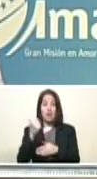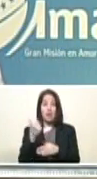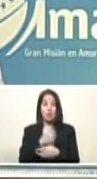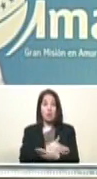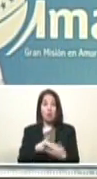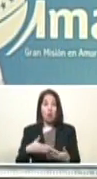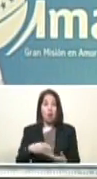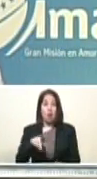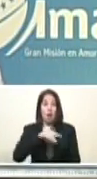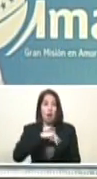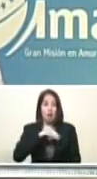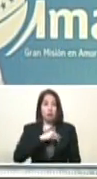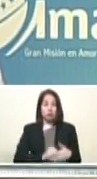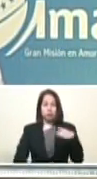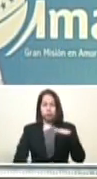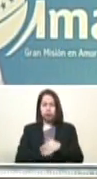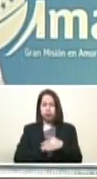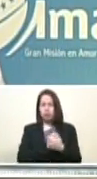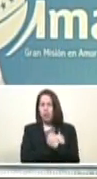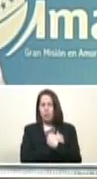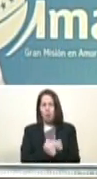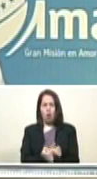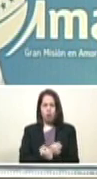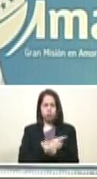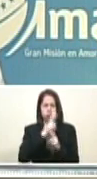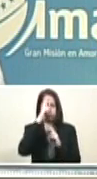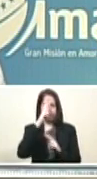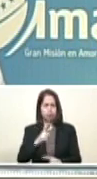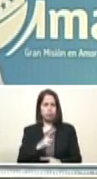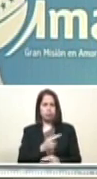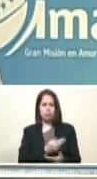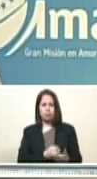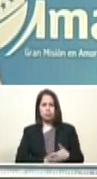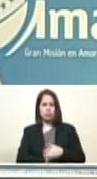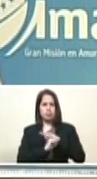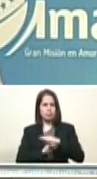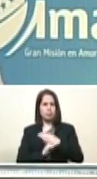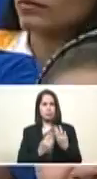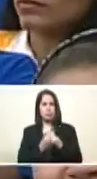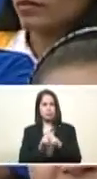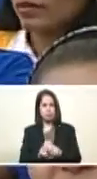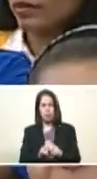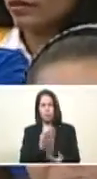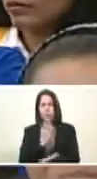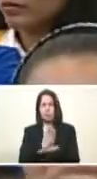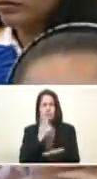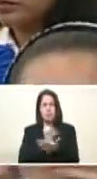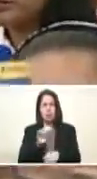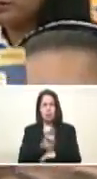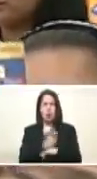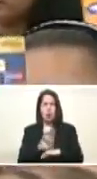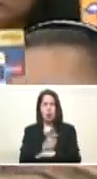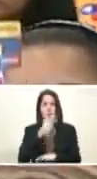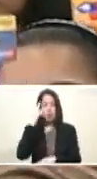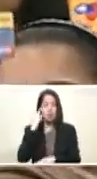el apoyo, el amor y el respaldo del gobierno bolivariano, directamente, sin